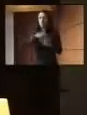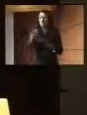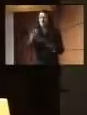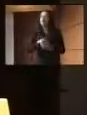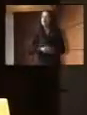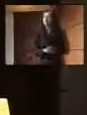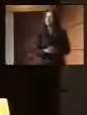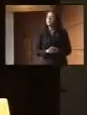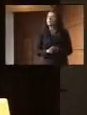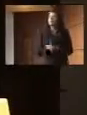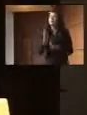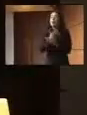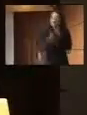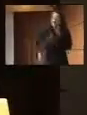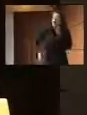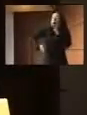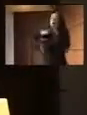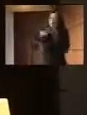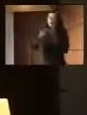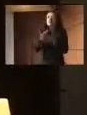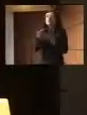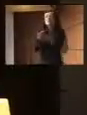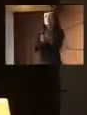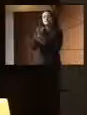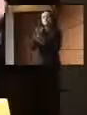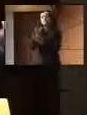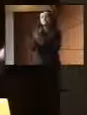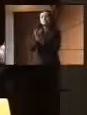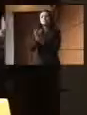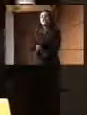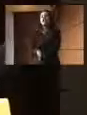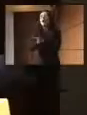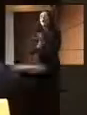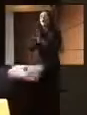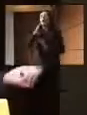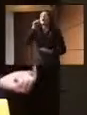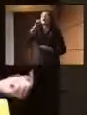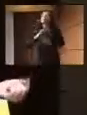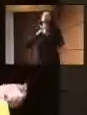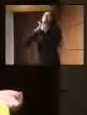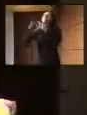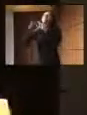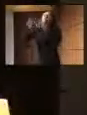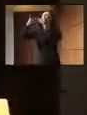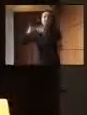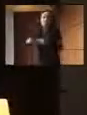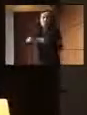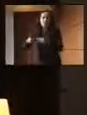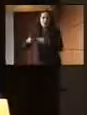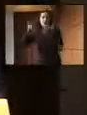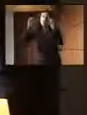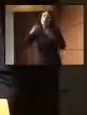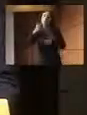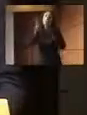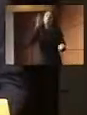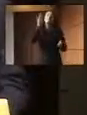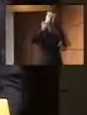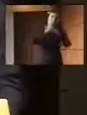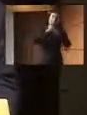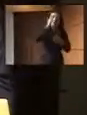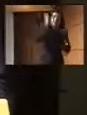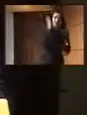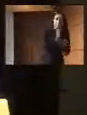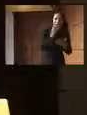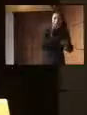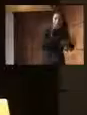eso, recomendamos que se deje de hablar de prevención de la discapacidad, se puede hablar de prevención de accidentes, de